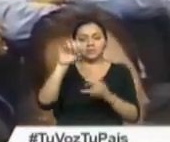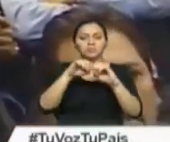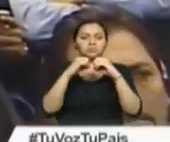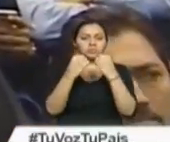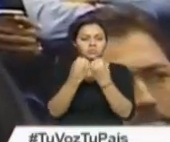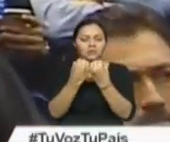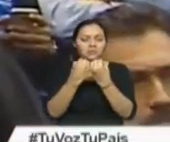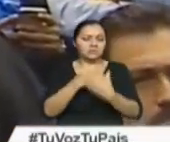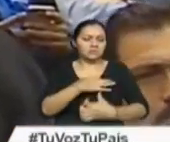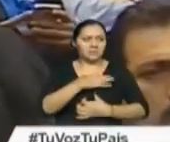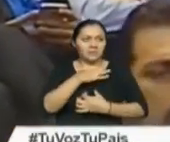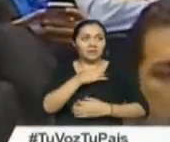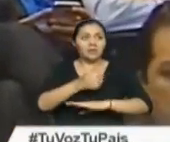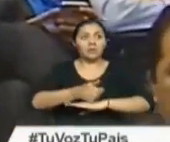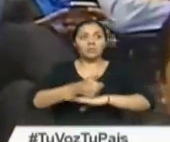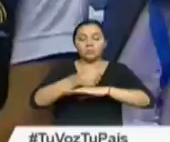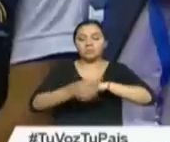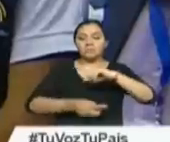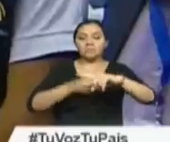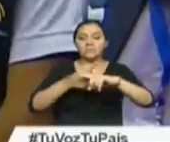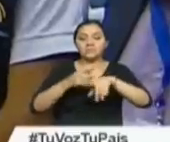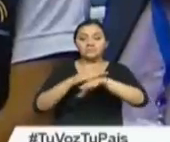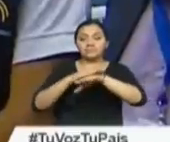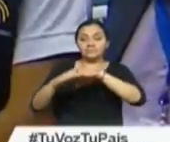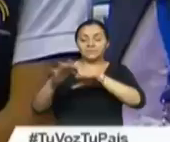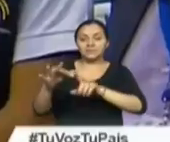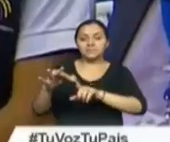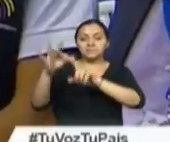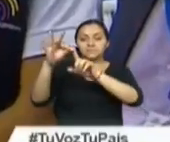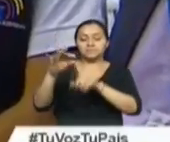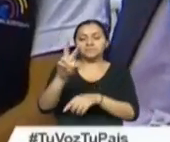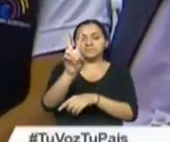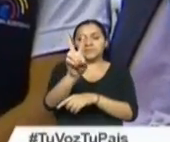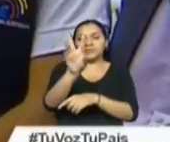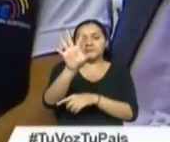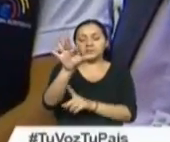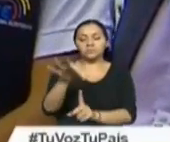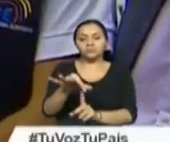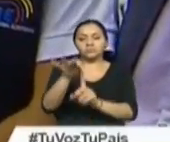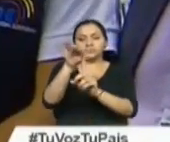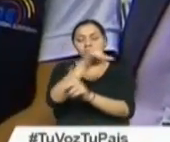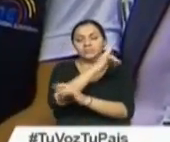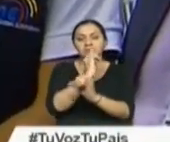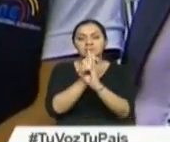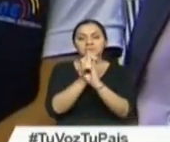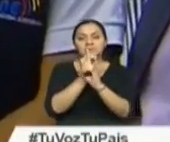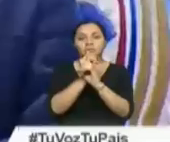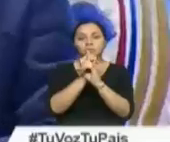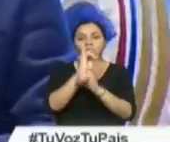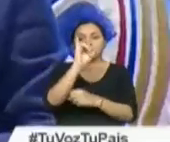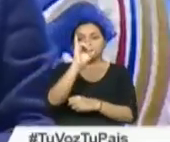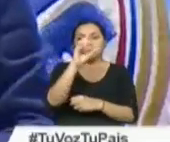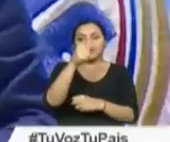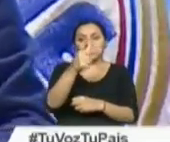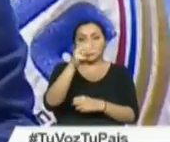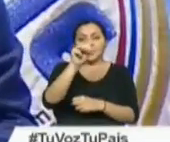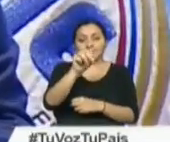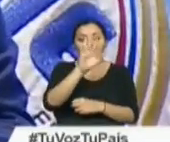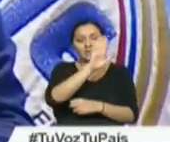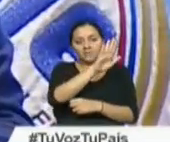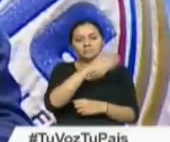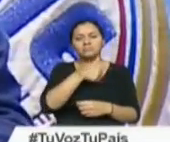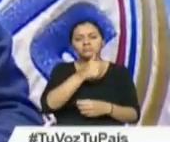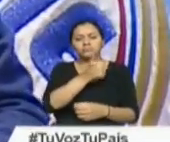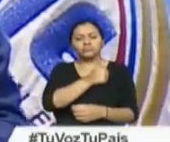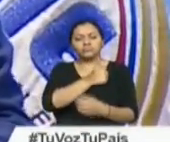civil, autoridades y demás invitados especiales, 25 especialistas del Instituto Geográfico Militar. Esta jornada